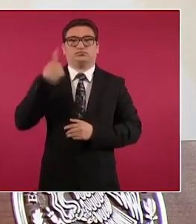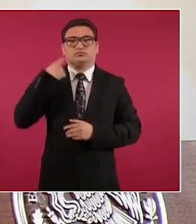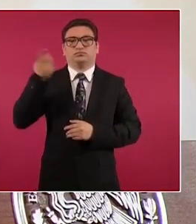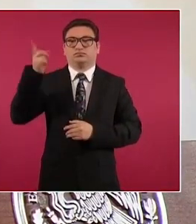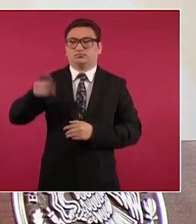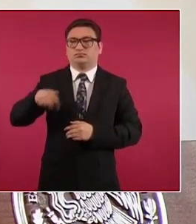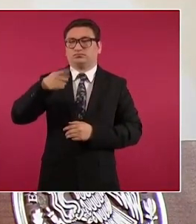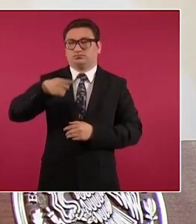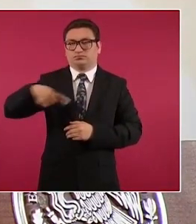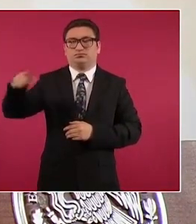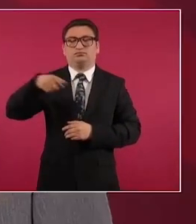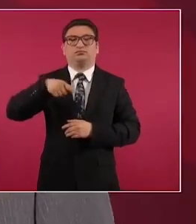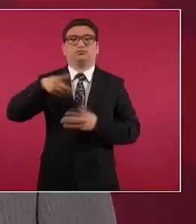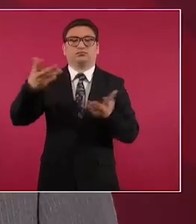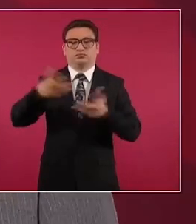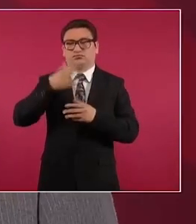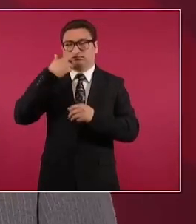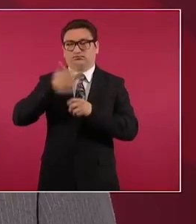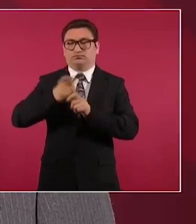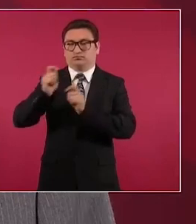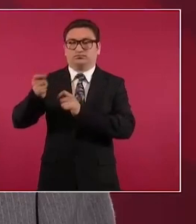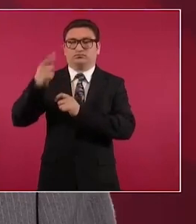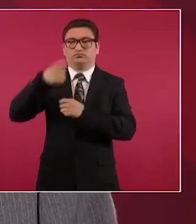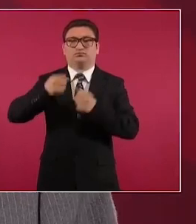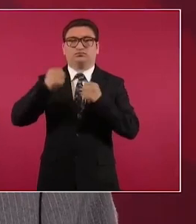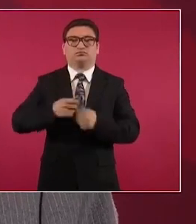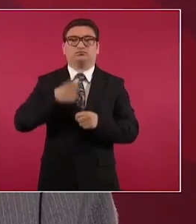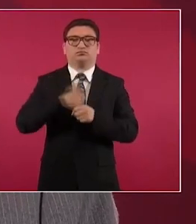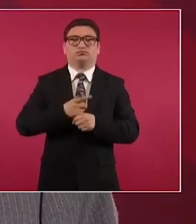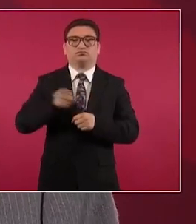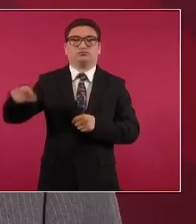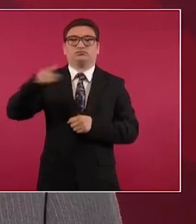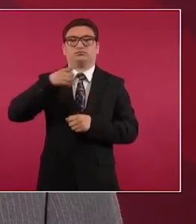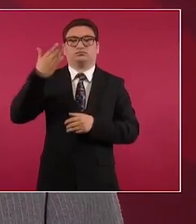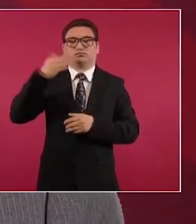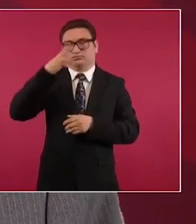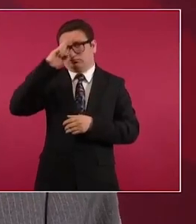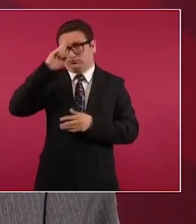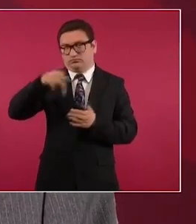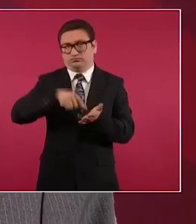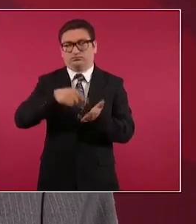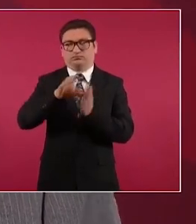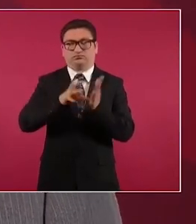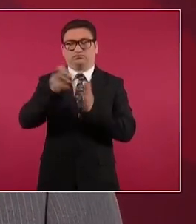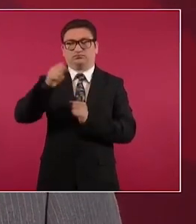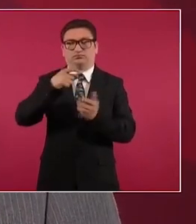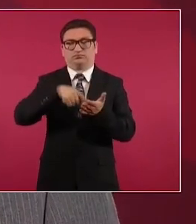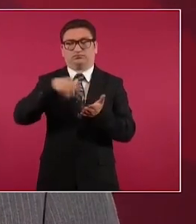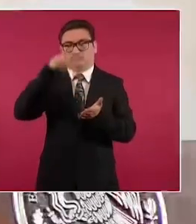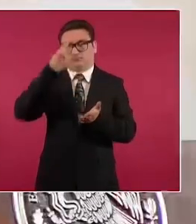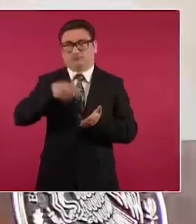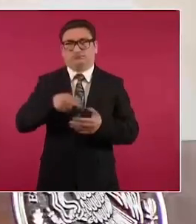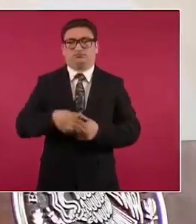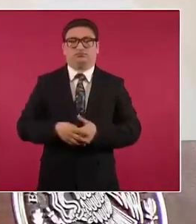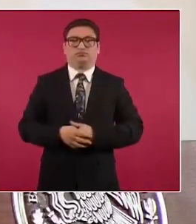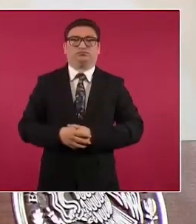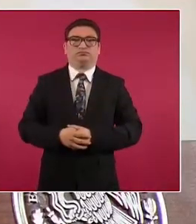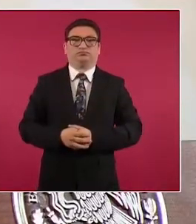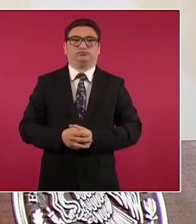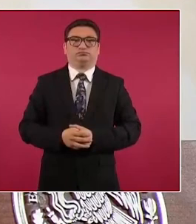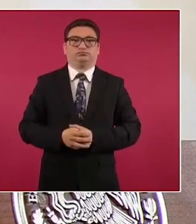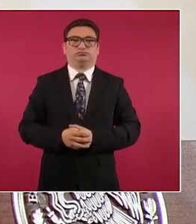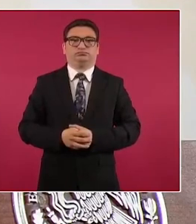tareas de seguridad pública que estaban prohibidas por la Constitución.